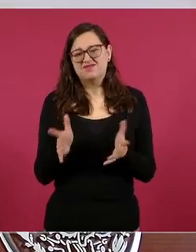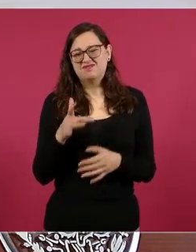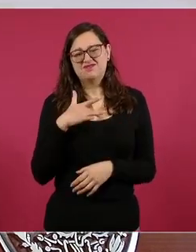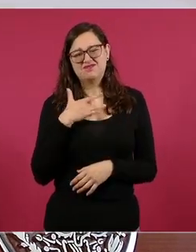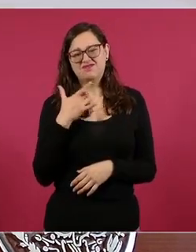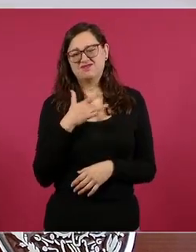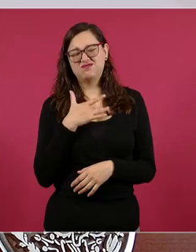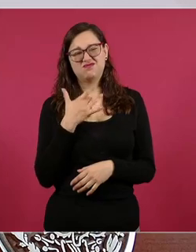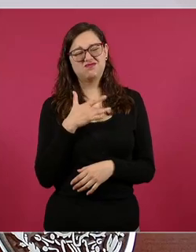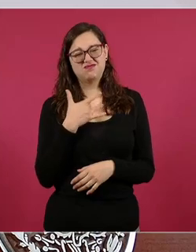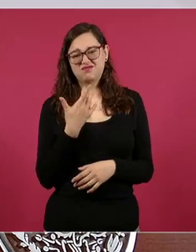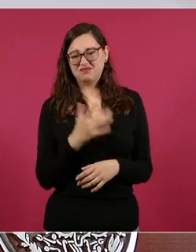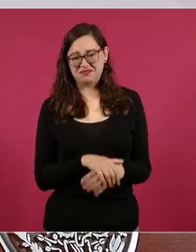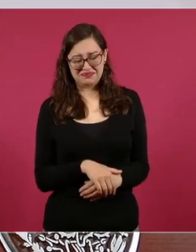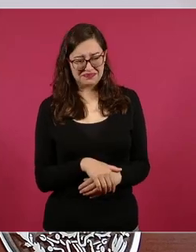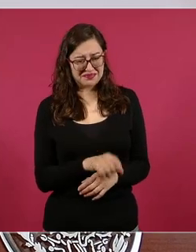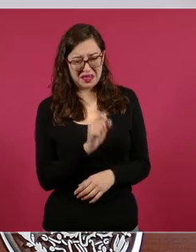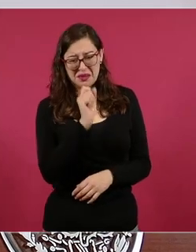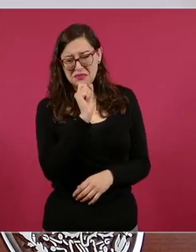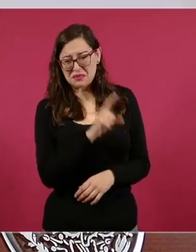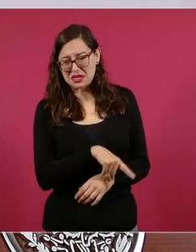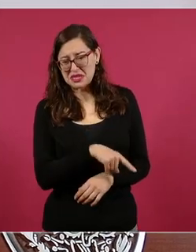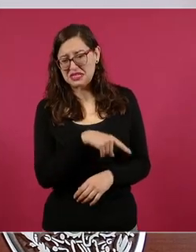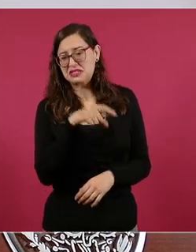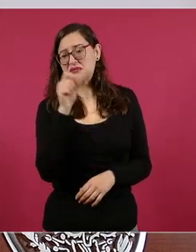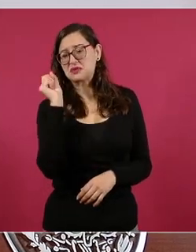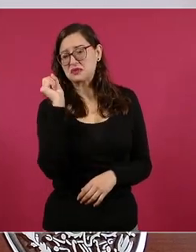ya se vuelve algo